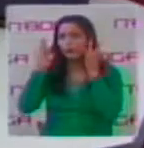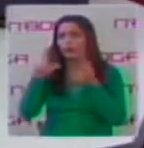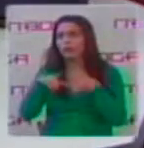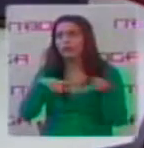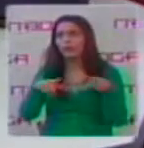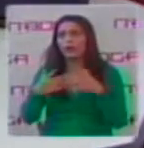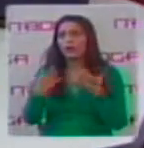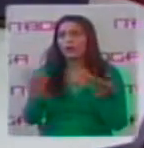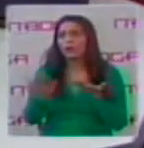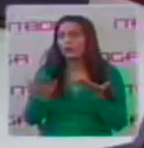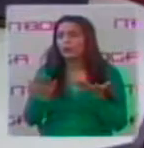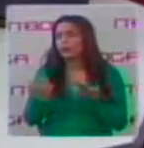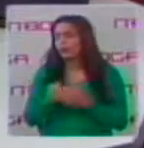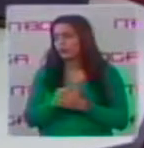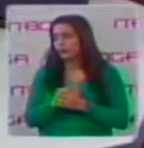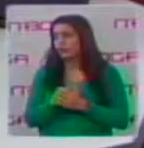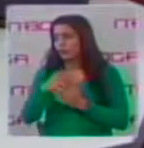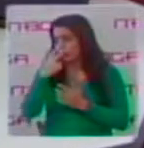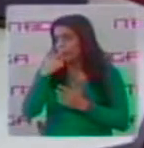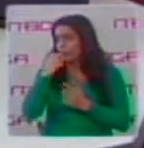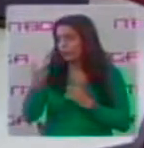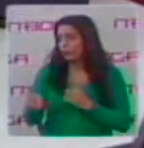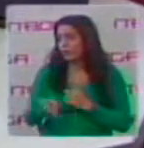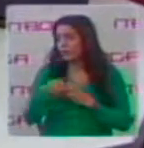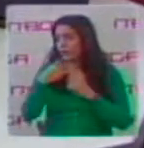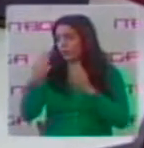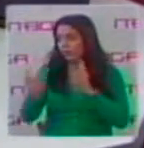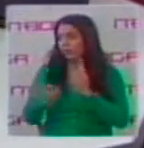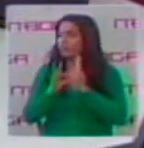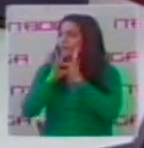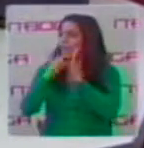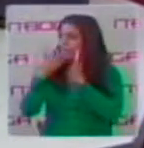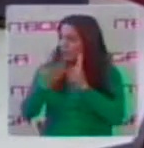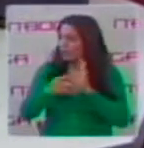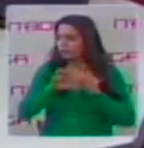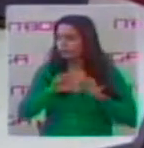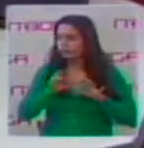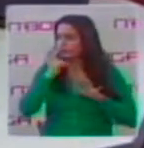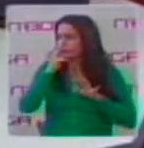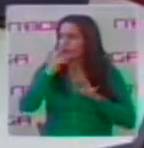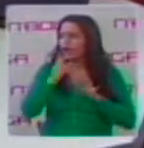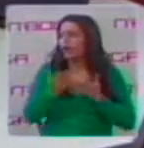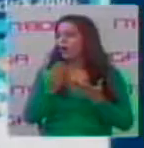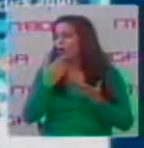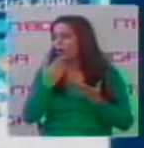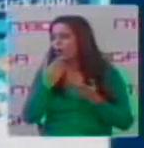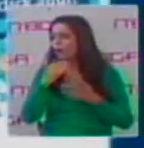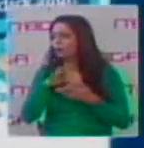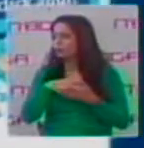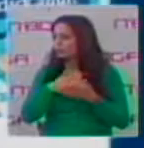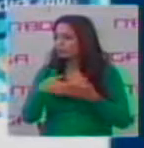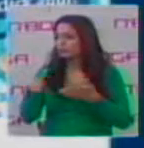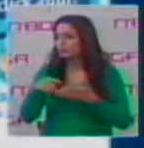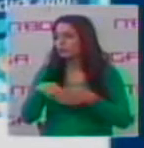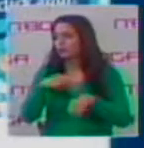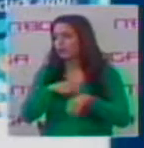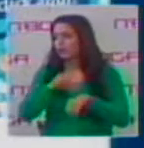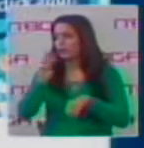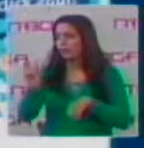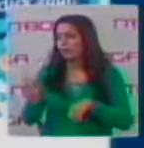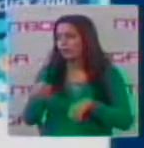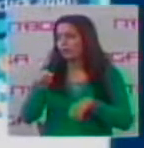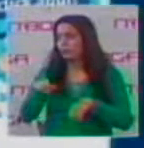No saben realmente cuál es el horario. Tenemos nuestras redes sociales, tenemos el Facebook, tenemos el Twitter y tenemos nuestra página web que es el